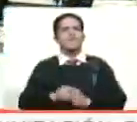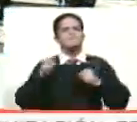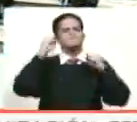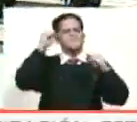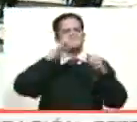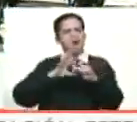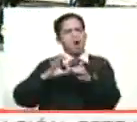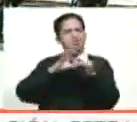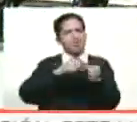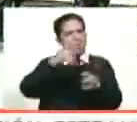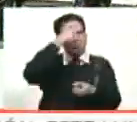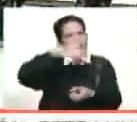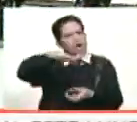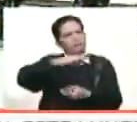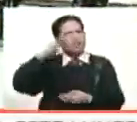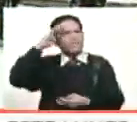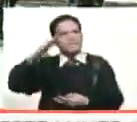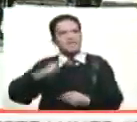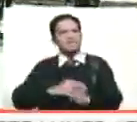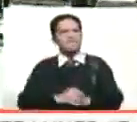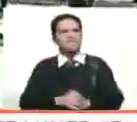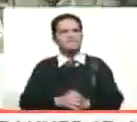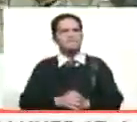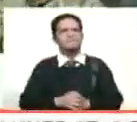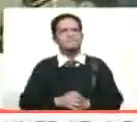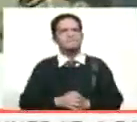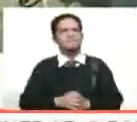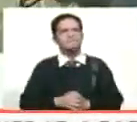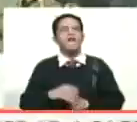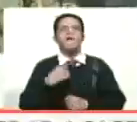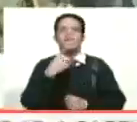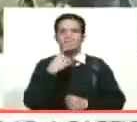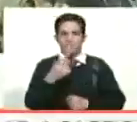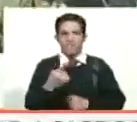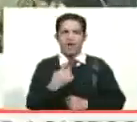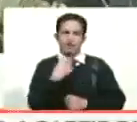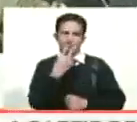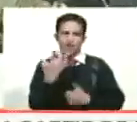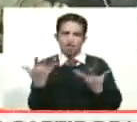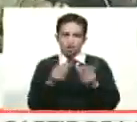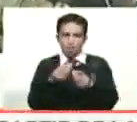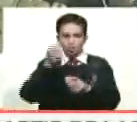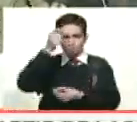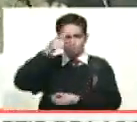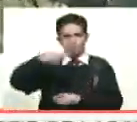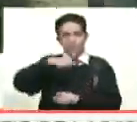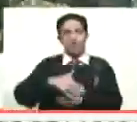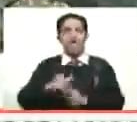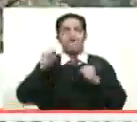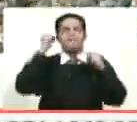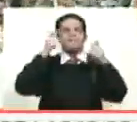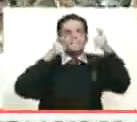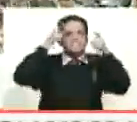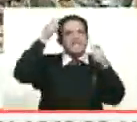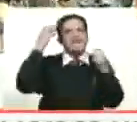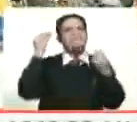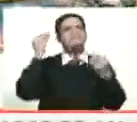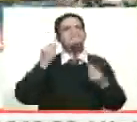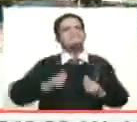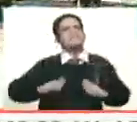la Unión Cívico-Militar! Y digamos con la voz del pueblo y la Fuerza Armada, ¡Chávez vive!